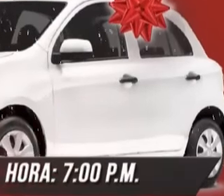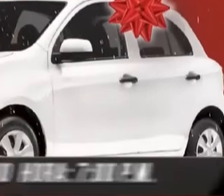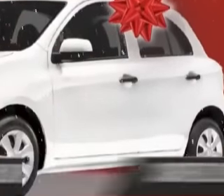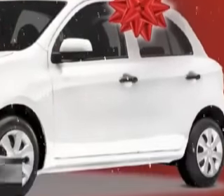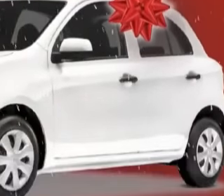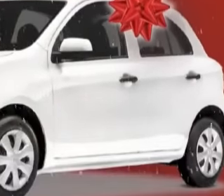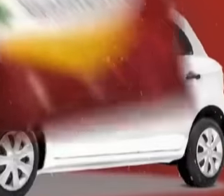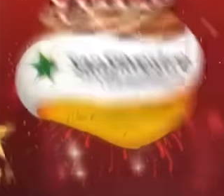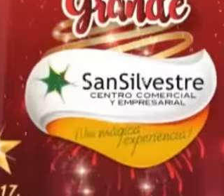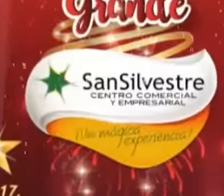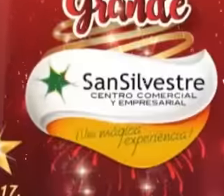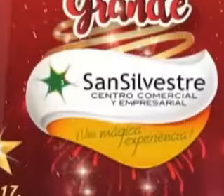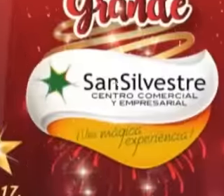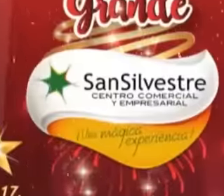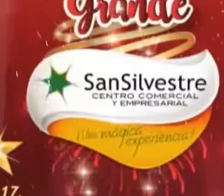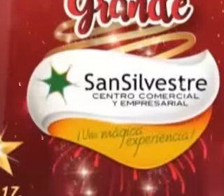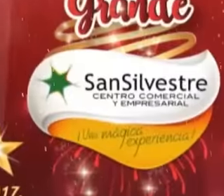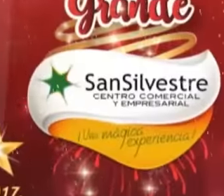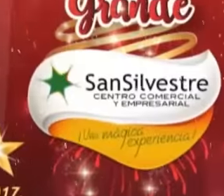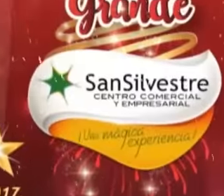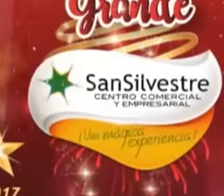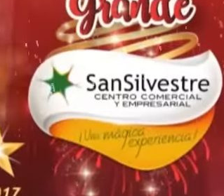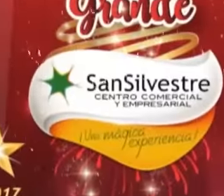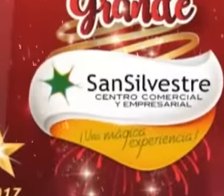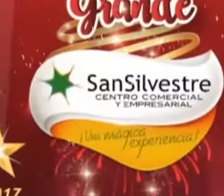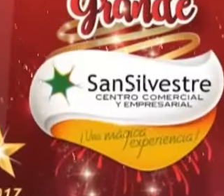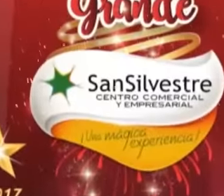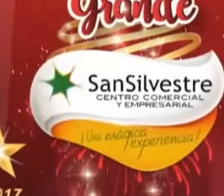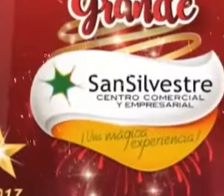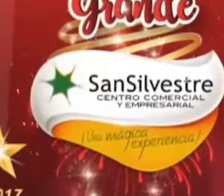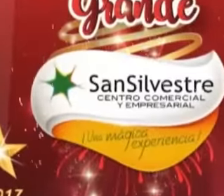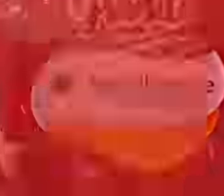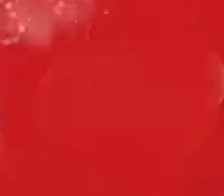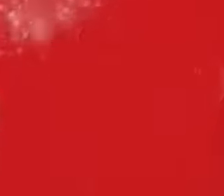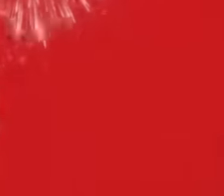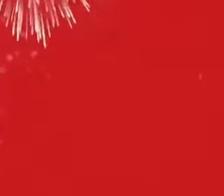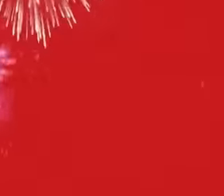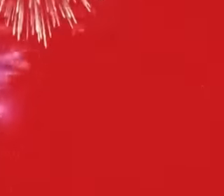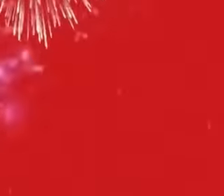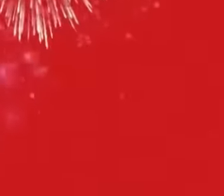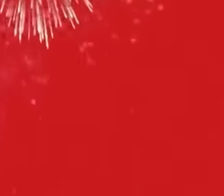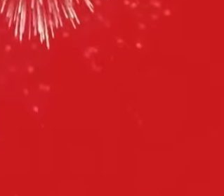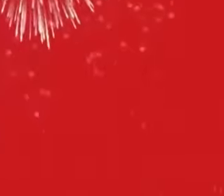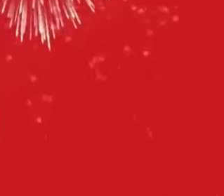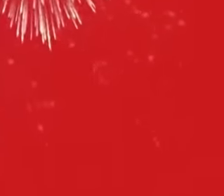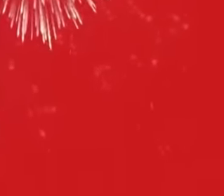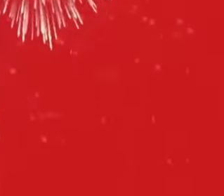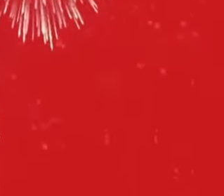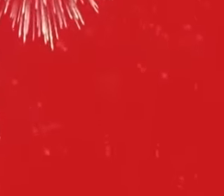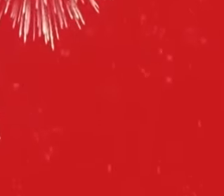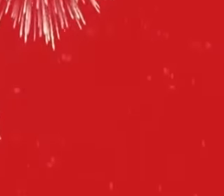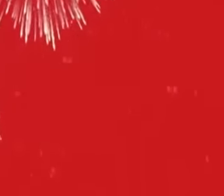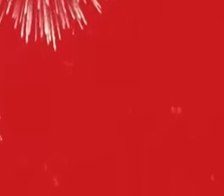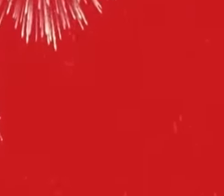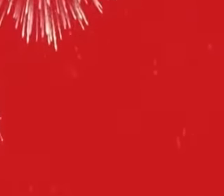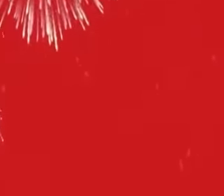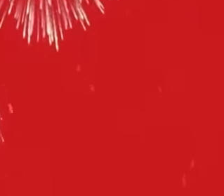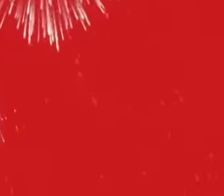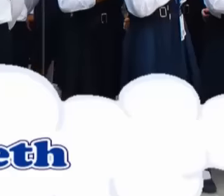March Active o sé uno de los 23 ganadores de la Bolsa Millonaria. Navidad en grande en San